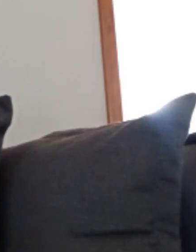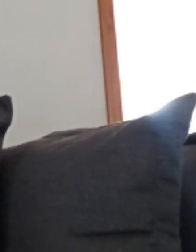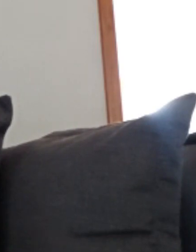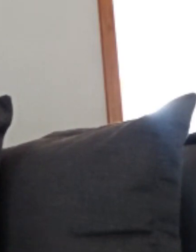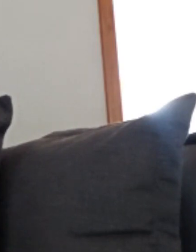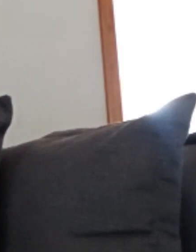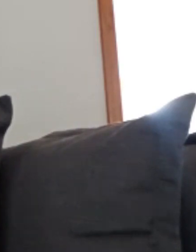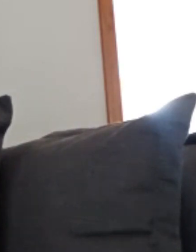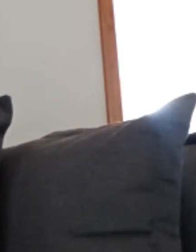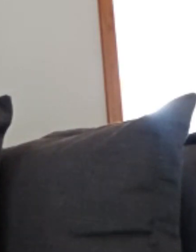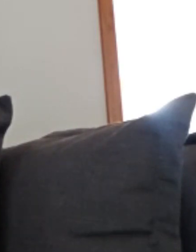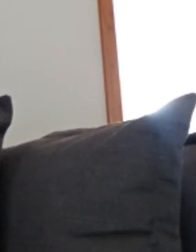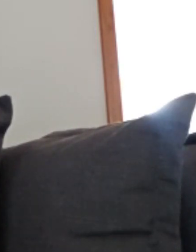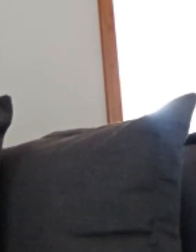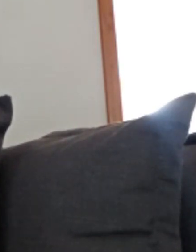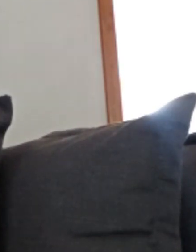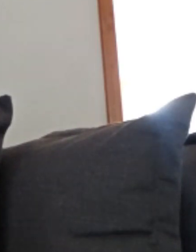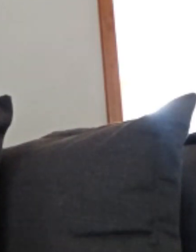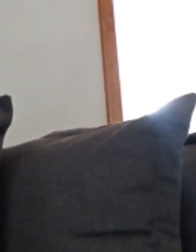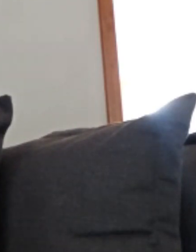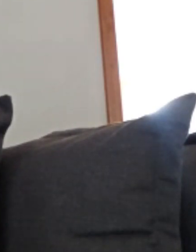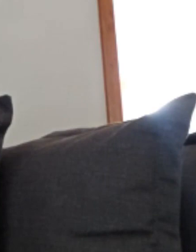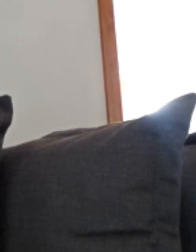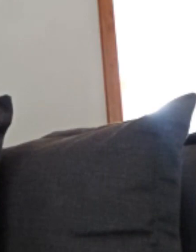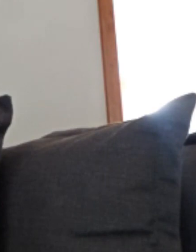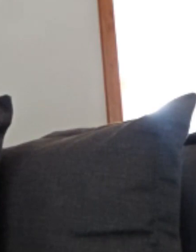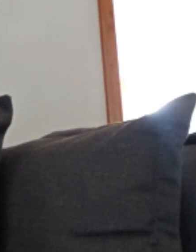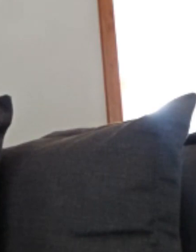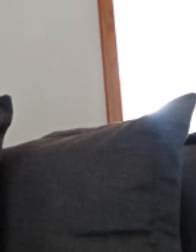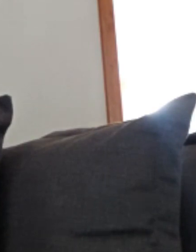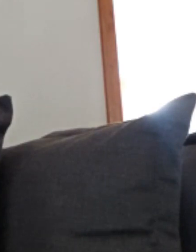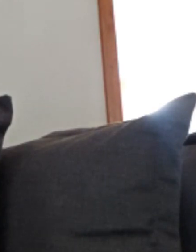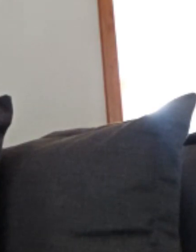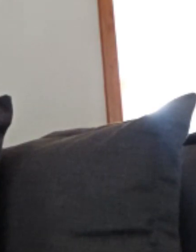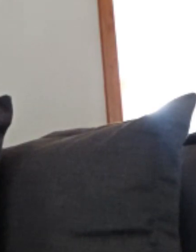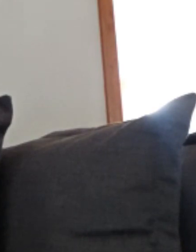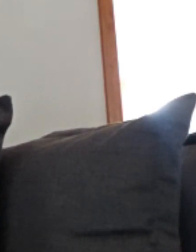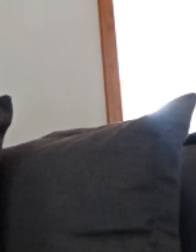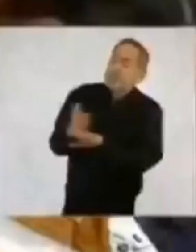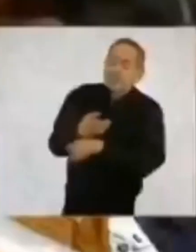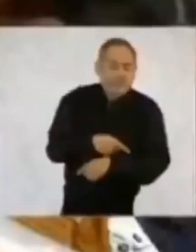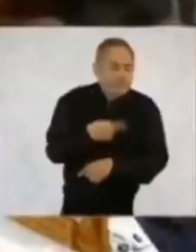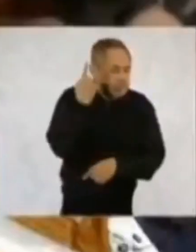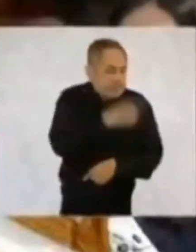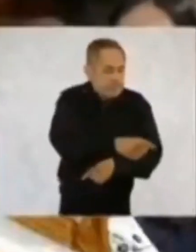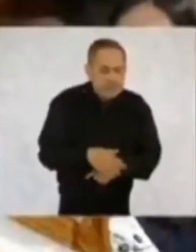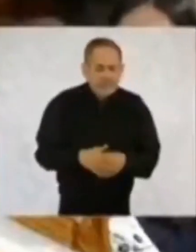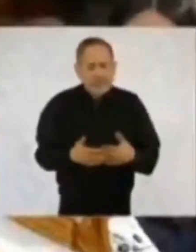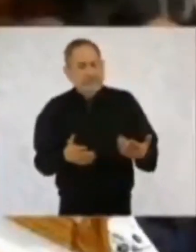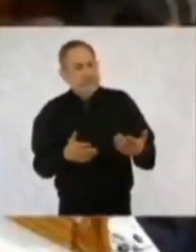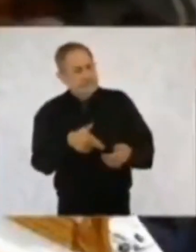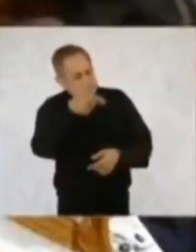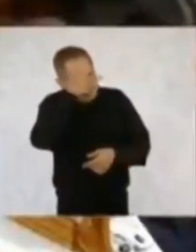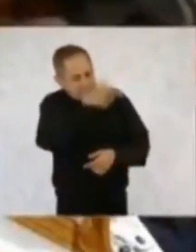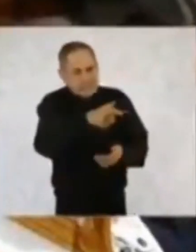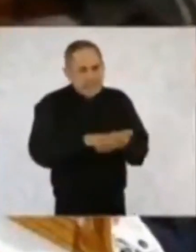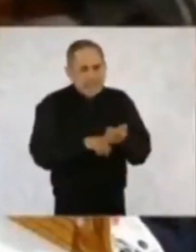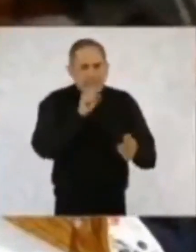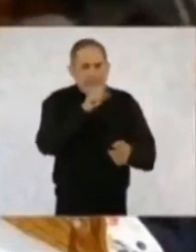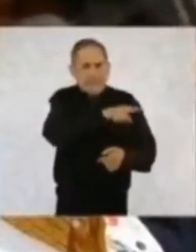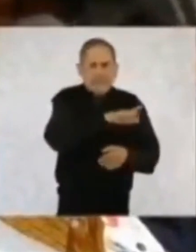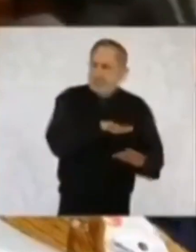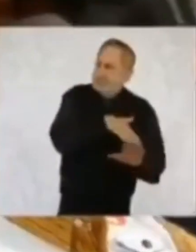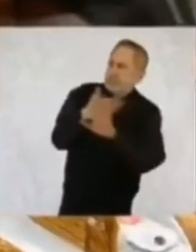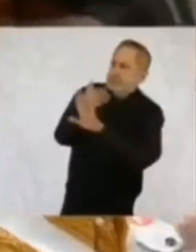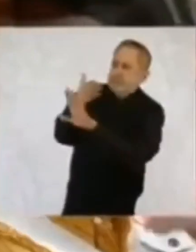qué intereses han estado detrás de ciertos medios y comunicadores. Vamos a escuchar. Identifica obviamente con un